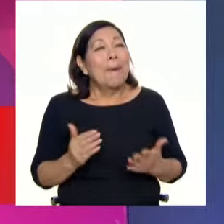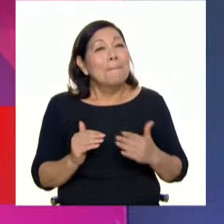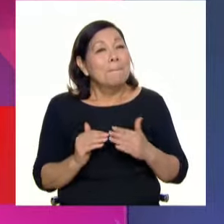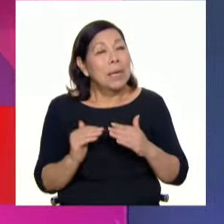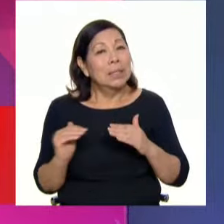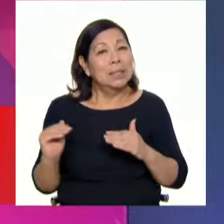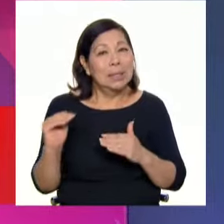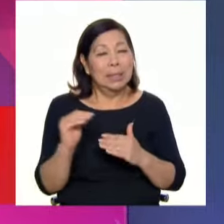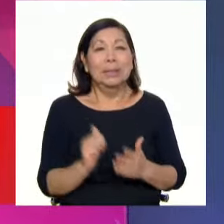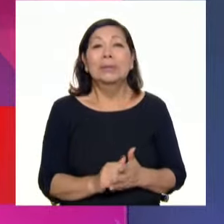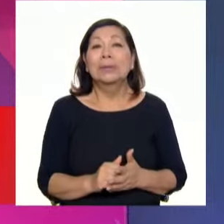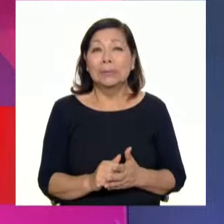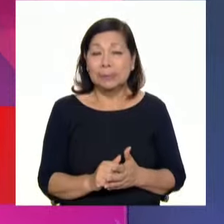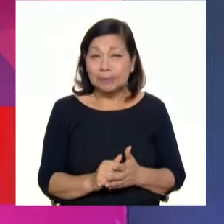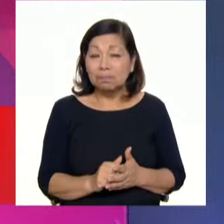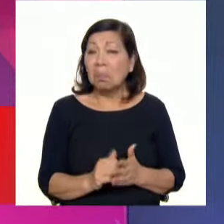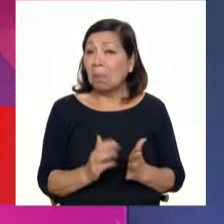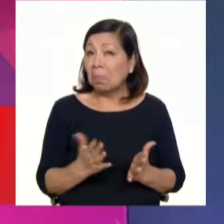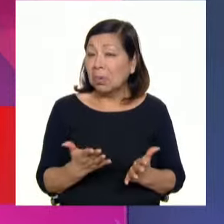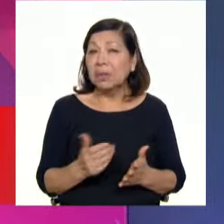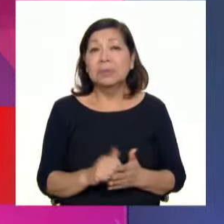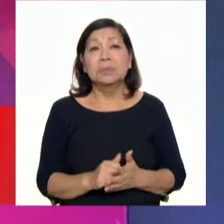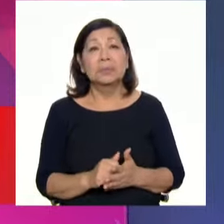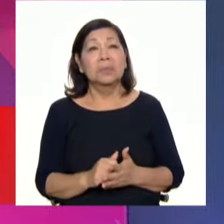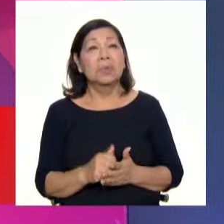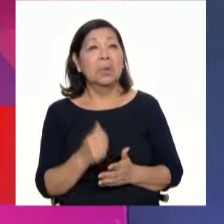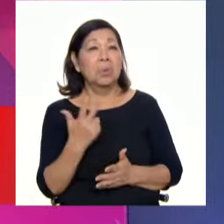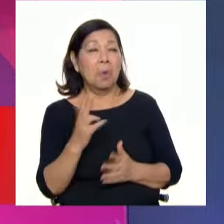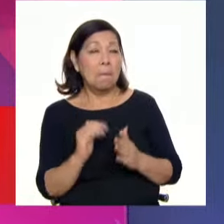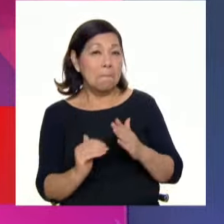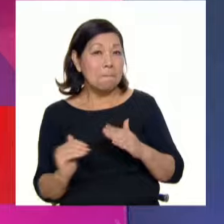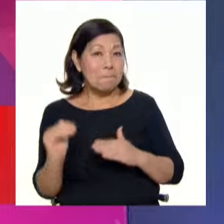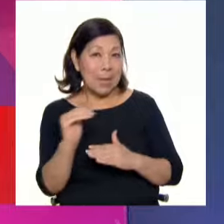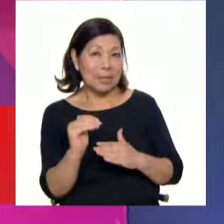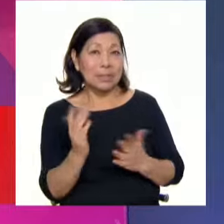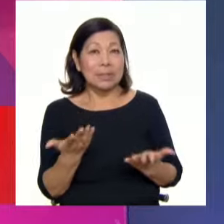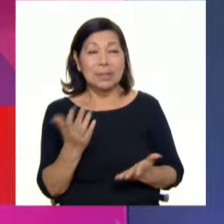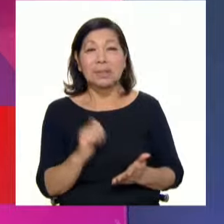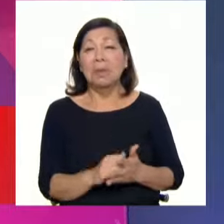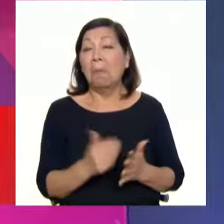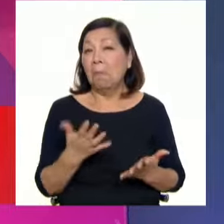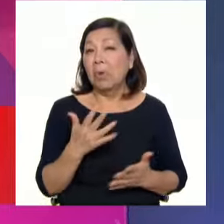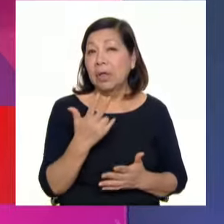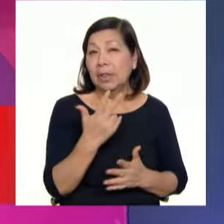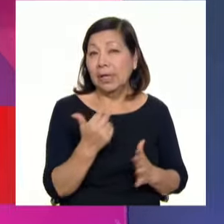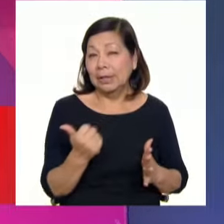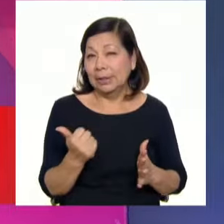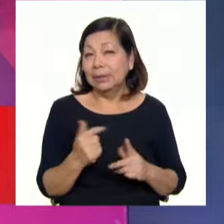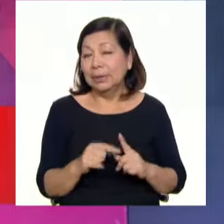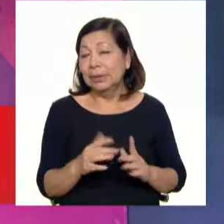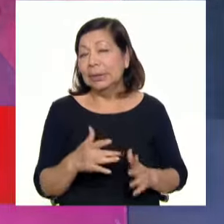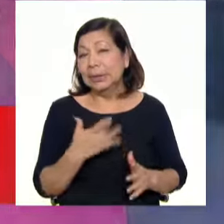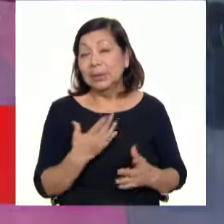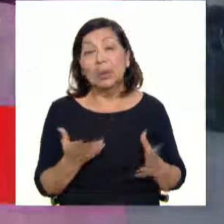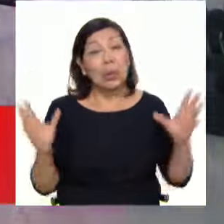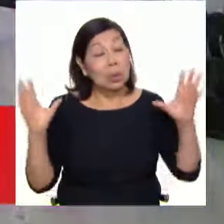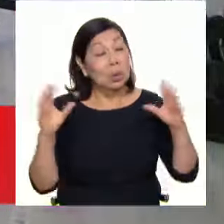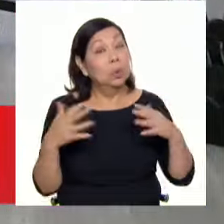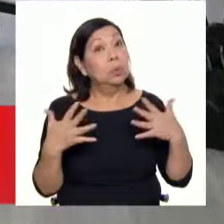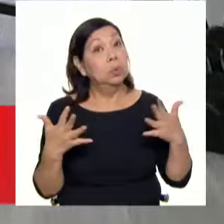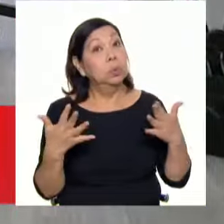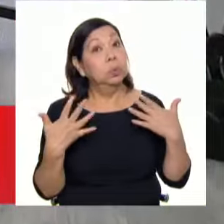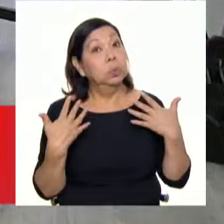más alto que lo que mide el termómetro. Más, ¿no? Puede ser aproximadamente entre 2 grados más, así que estamos hablando más o menos de 36 grados de sensación. Las noches